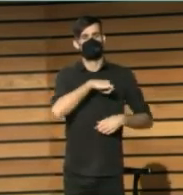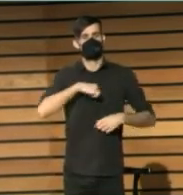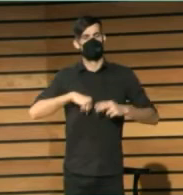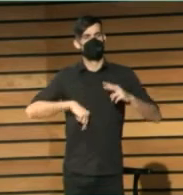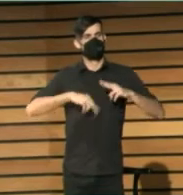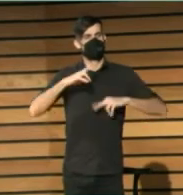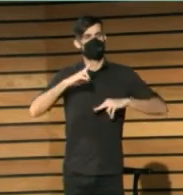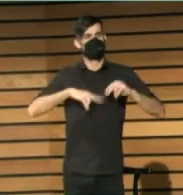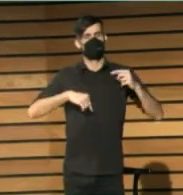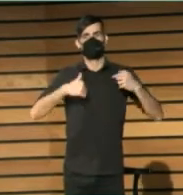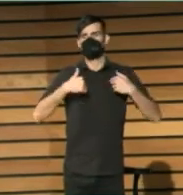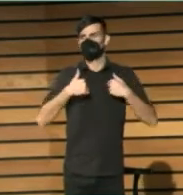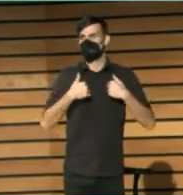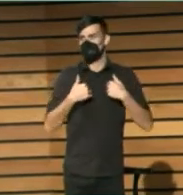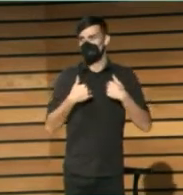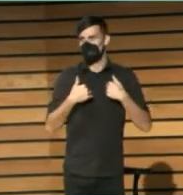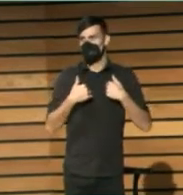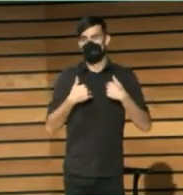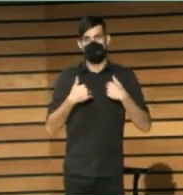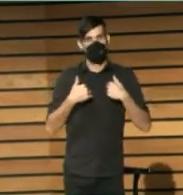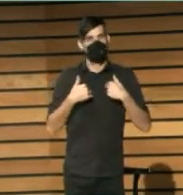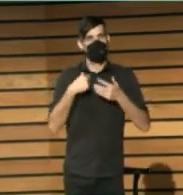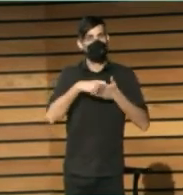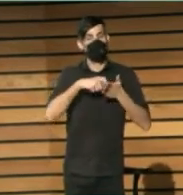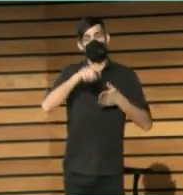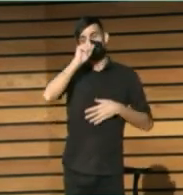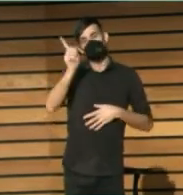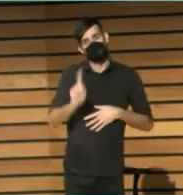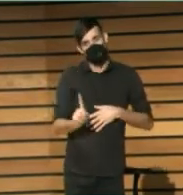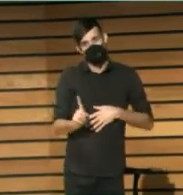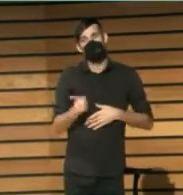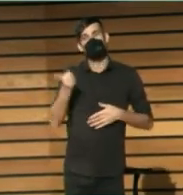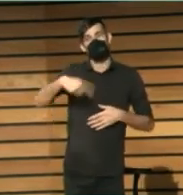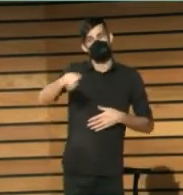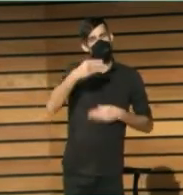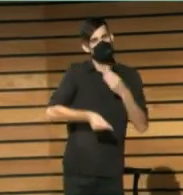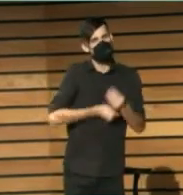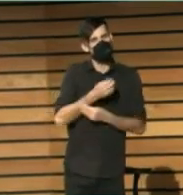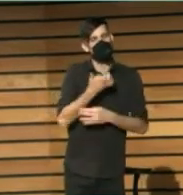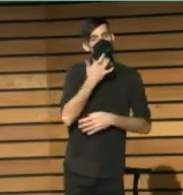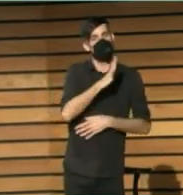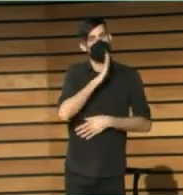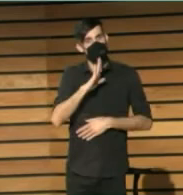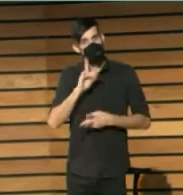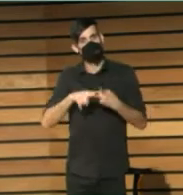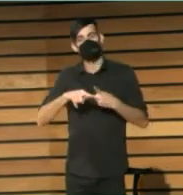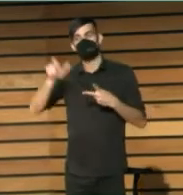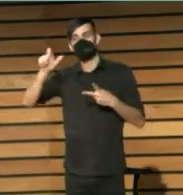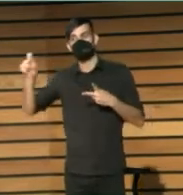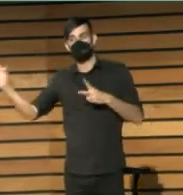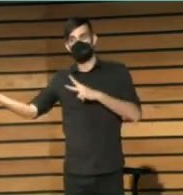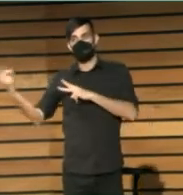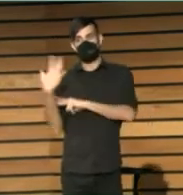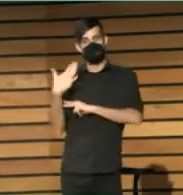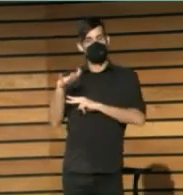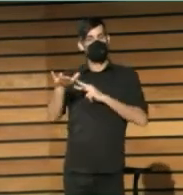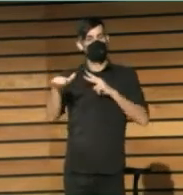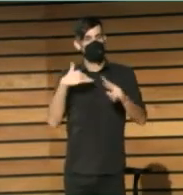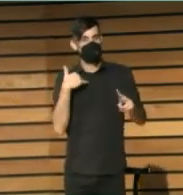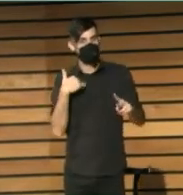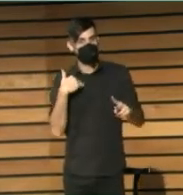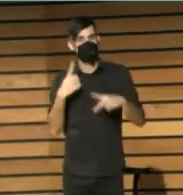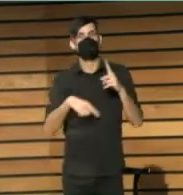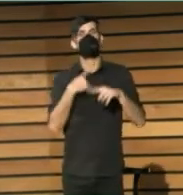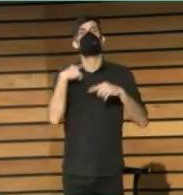escribir, todo estaba siendo por ellas, por mi madre, por quienes le escribían. Yo fui dándome cuenta de que leer